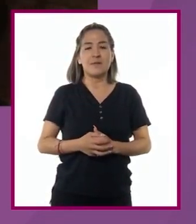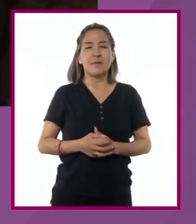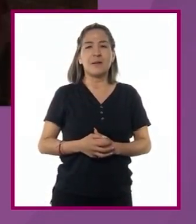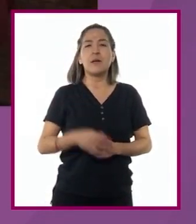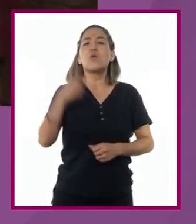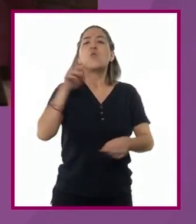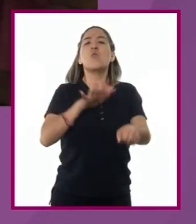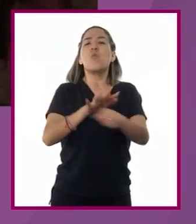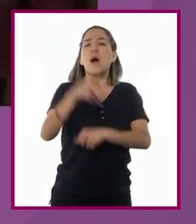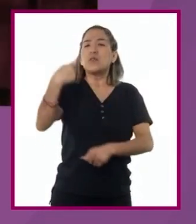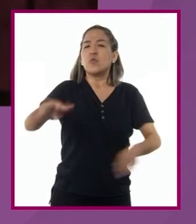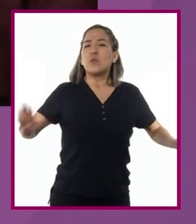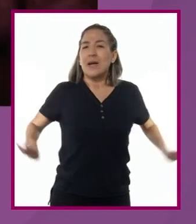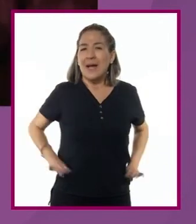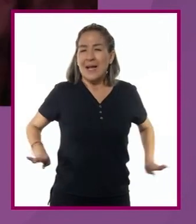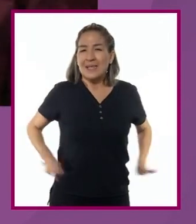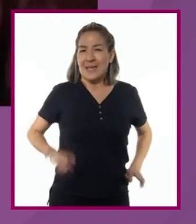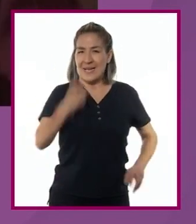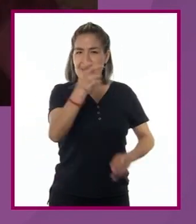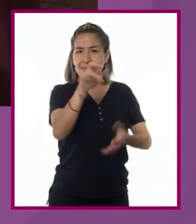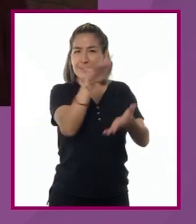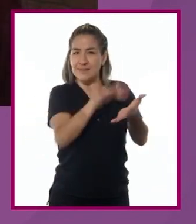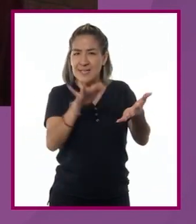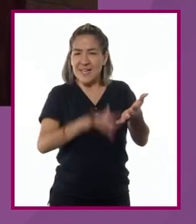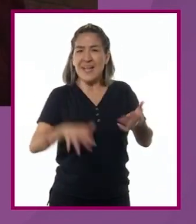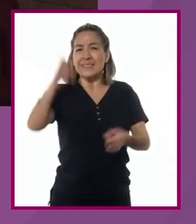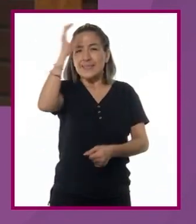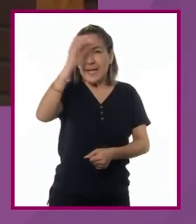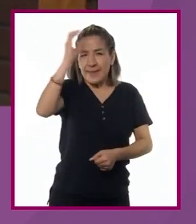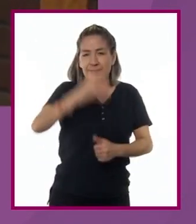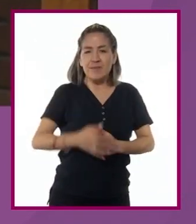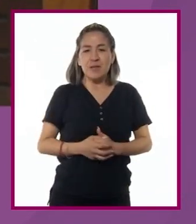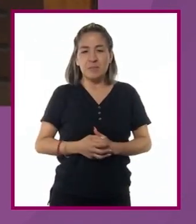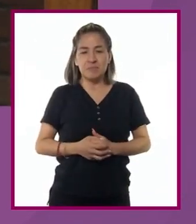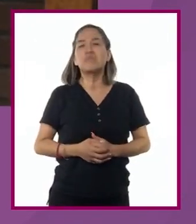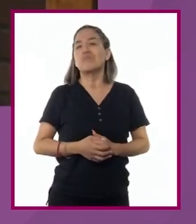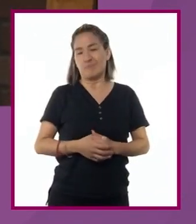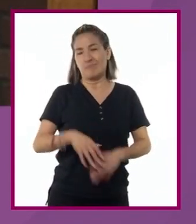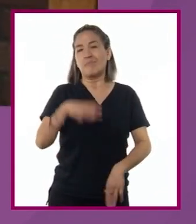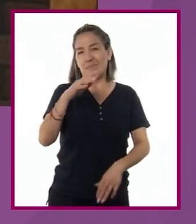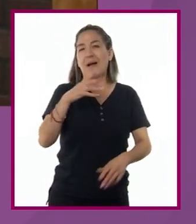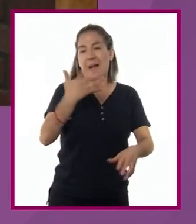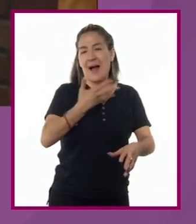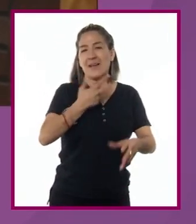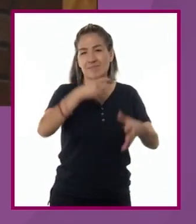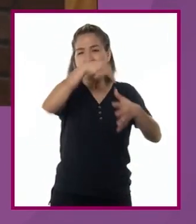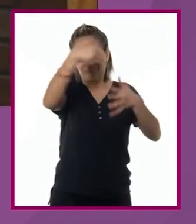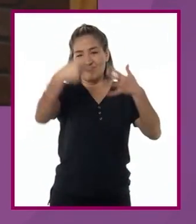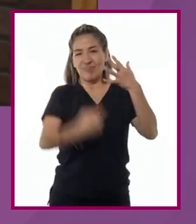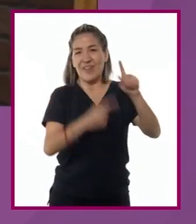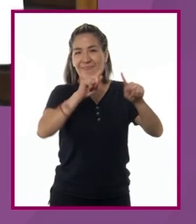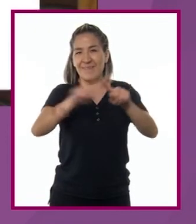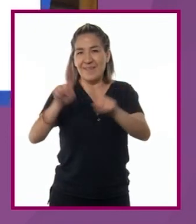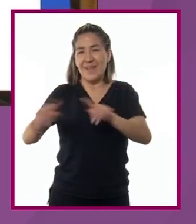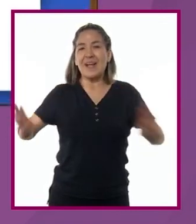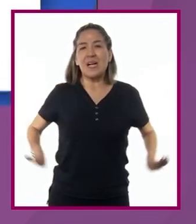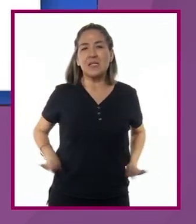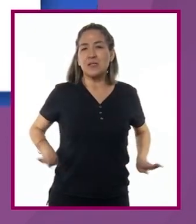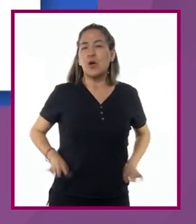las características de estos textos? Tiene varias características, entre las que se